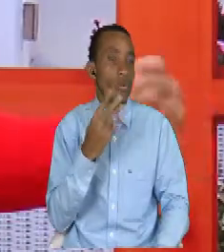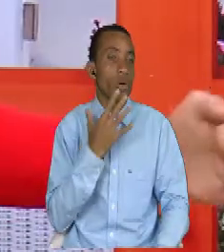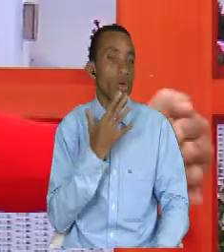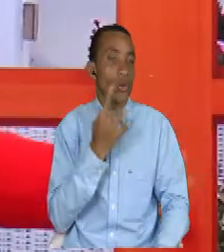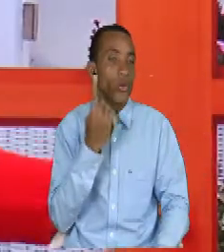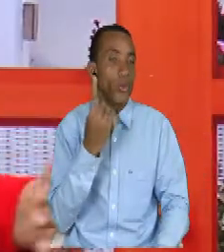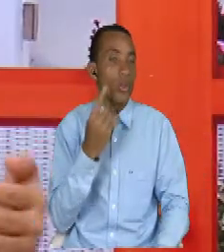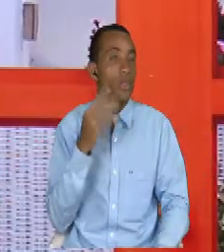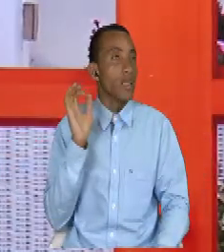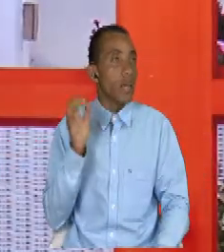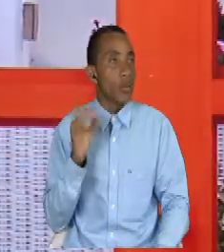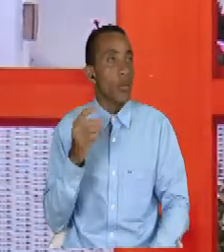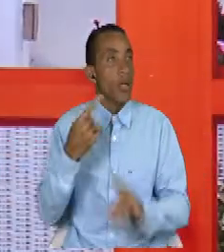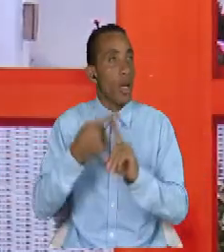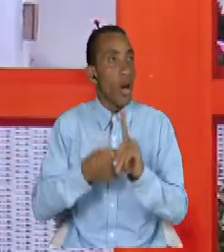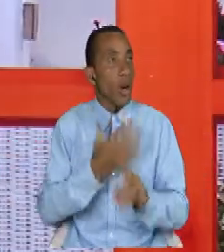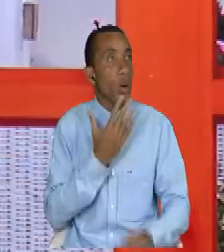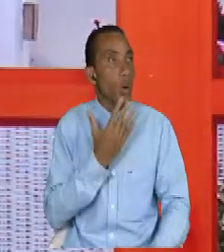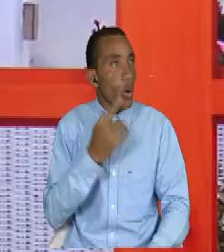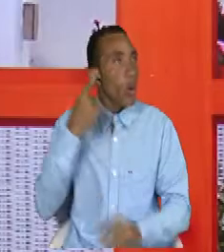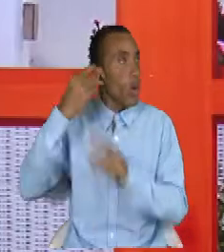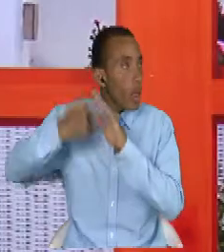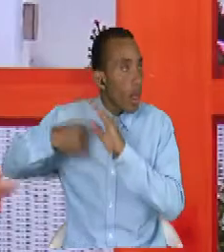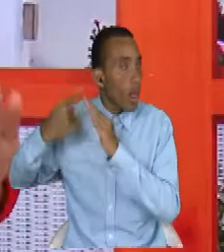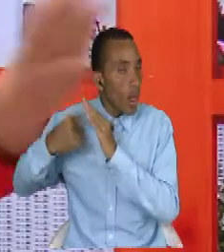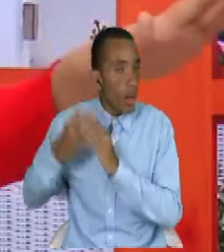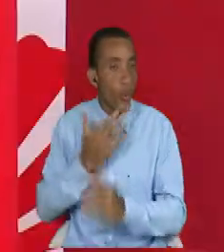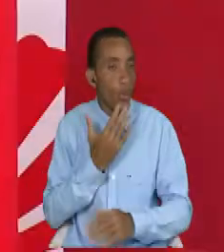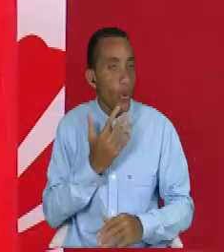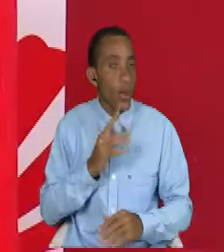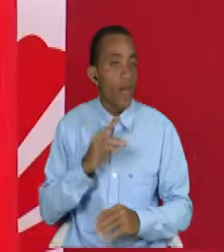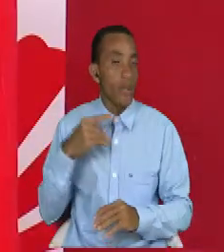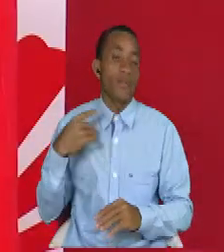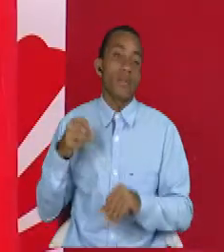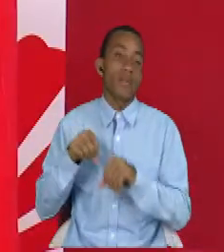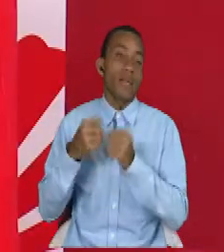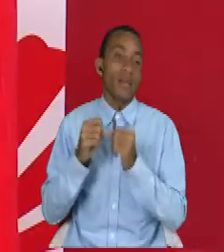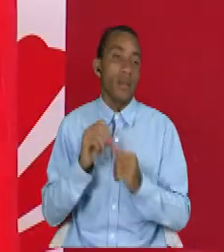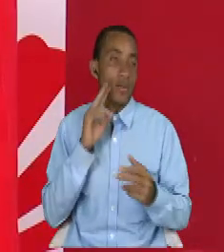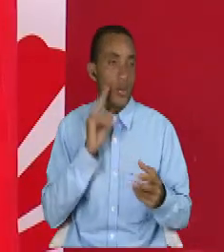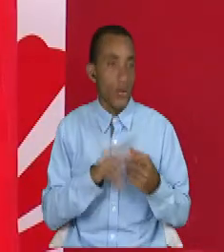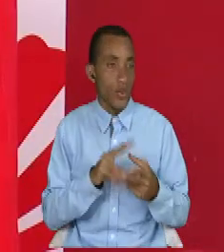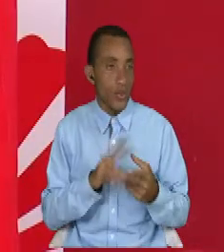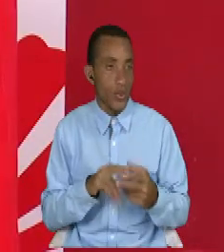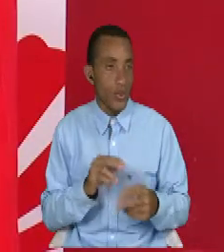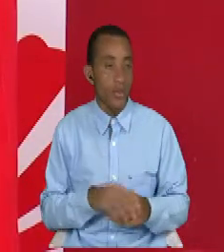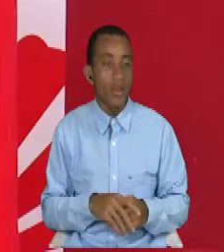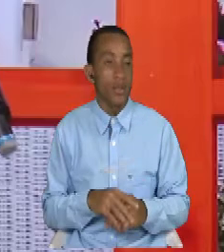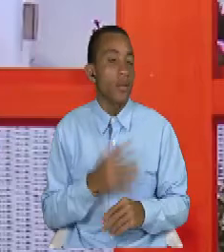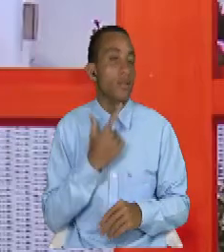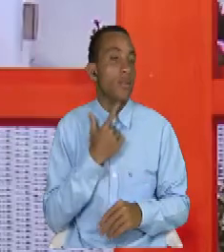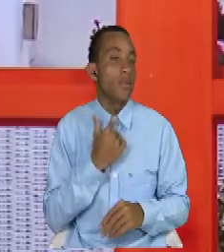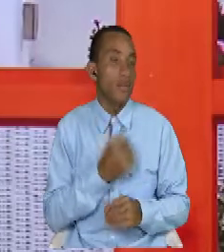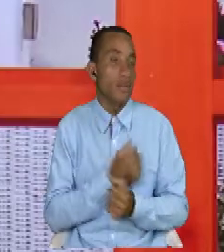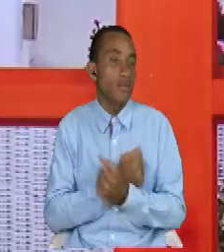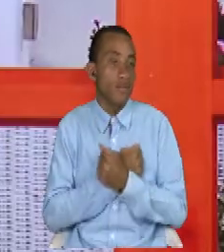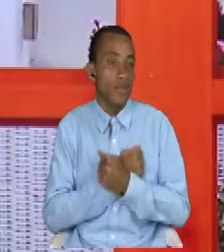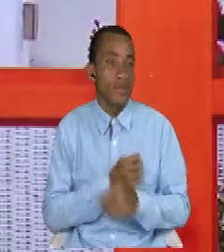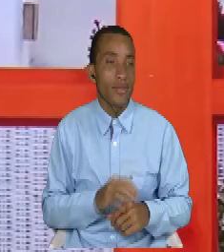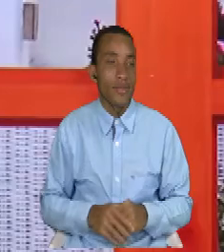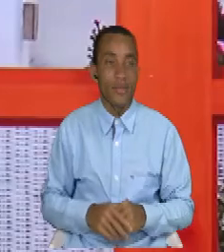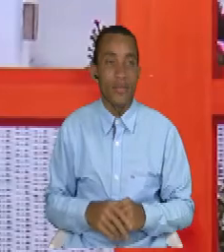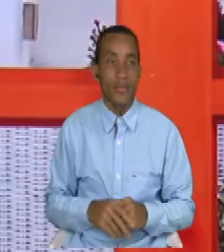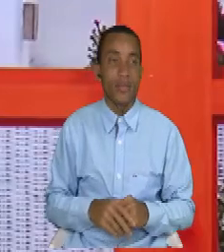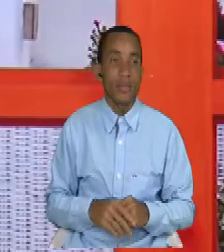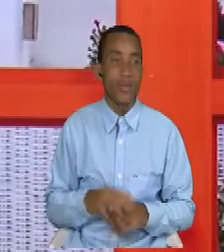cada mes daña el pelo entonces yo desde que la conocí y encantada con ella yo nunca